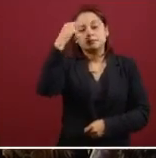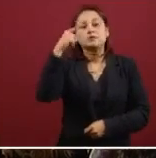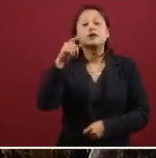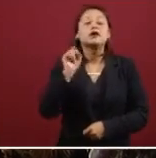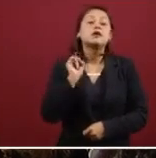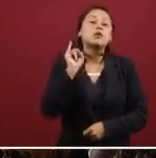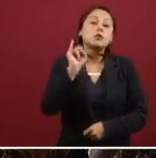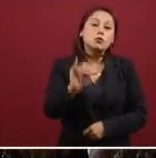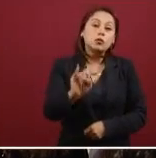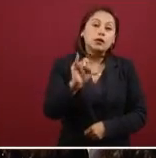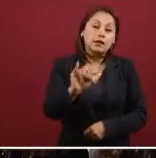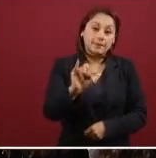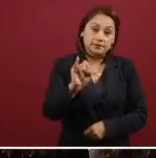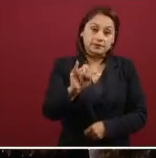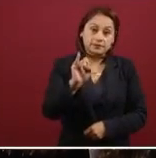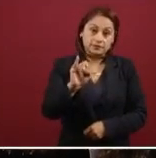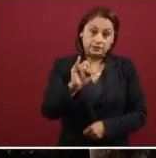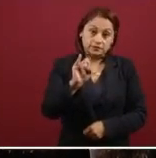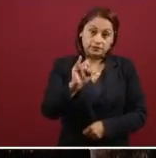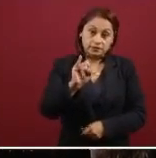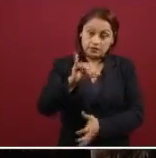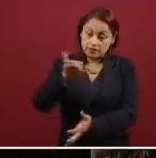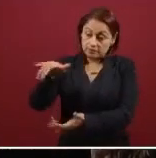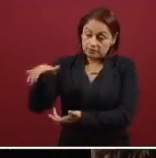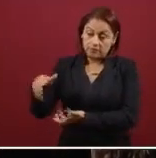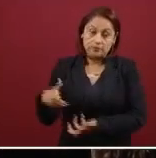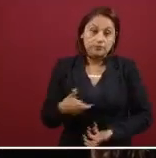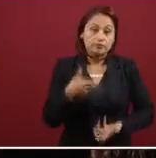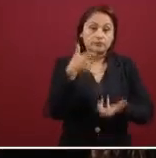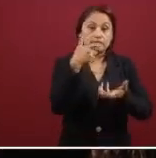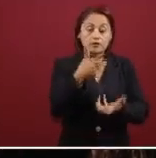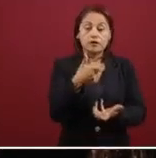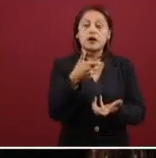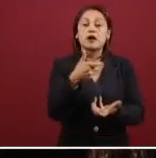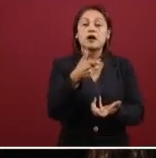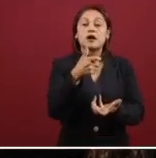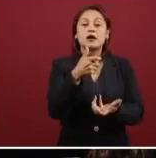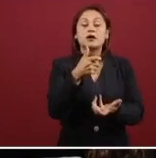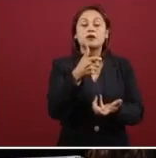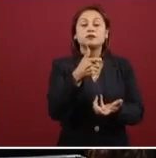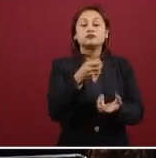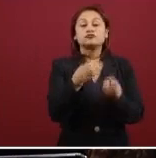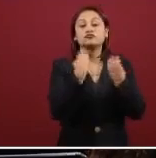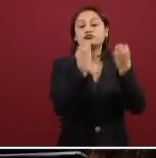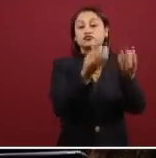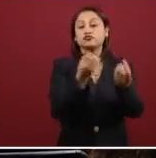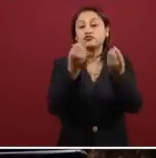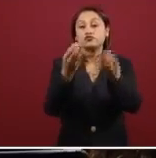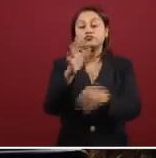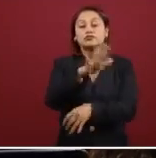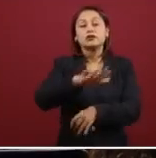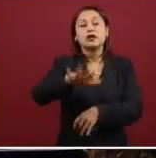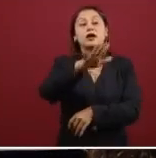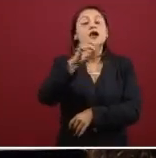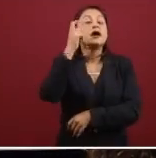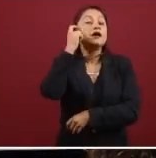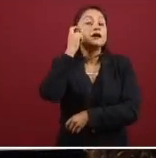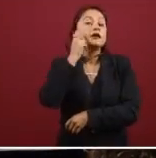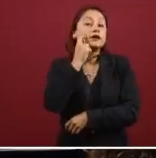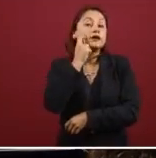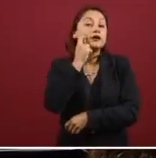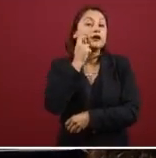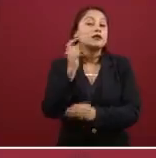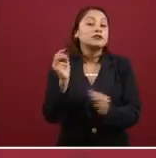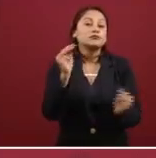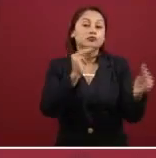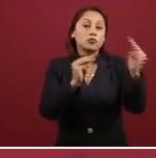fondos a dos municipios de la montaña de Guerrero. Lo que se